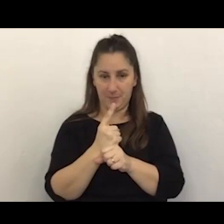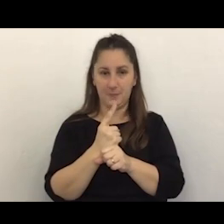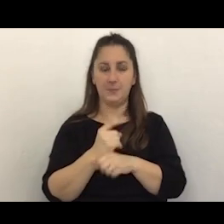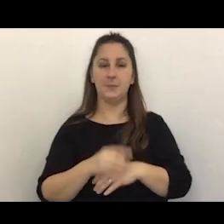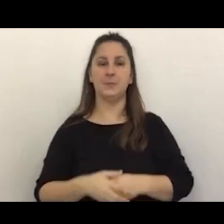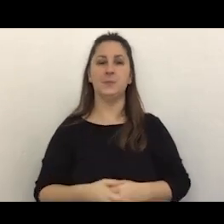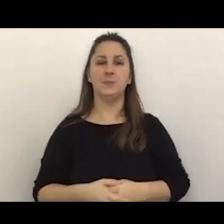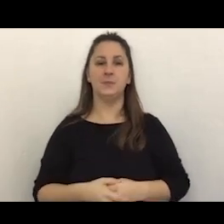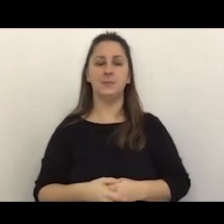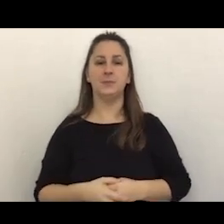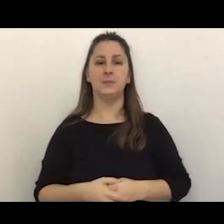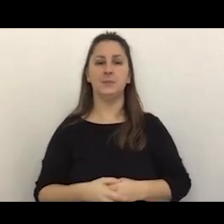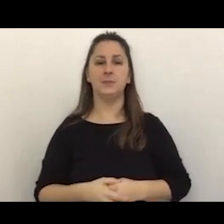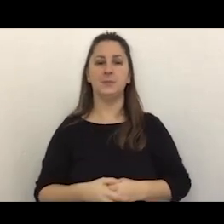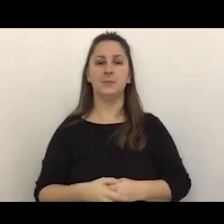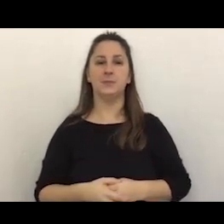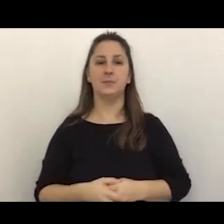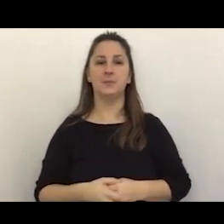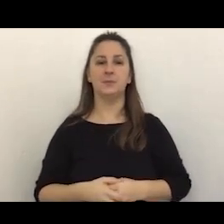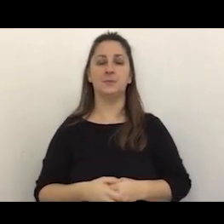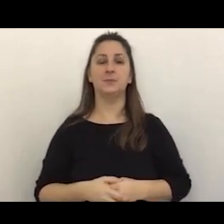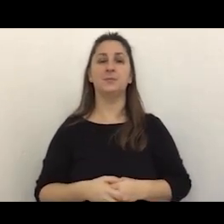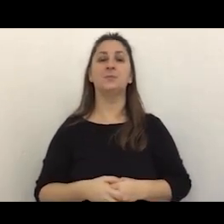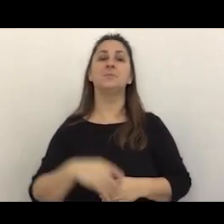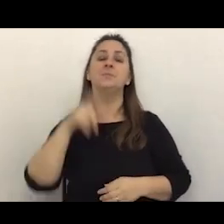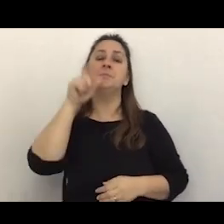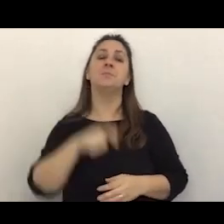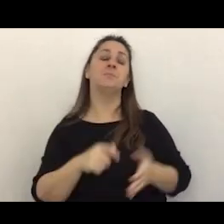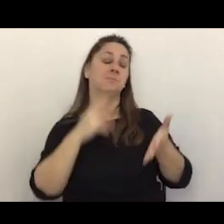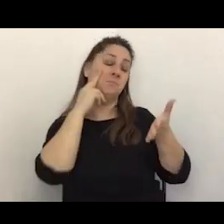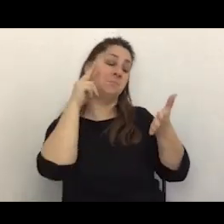¿Sí? El codificador